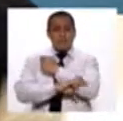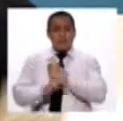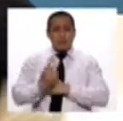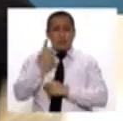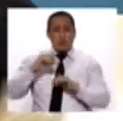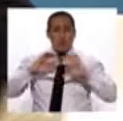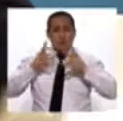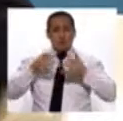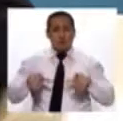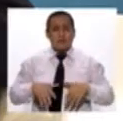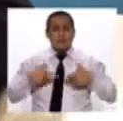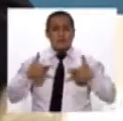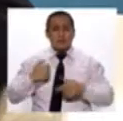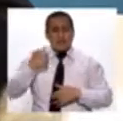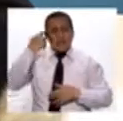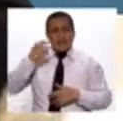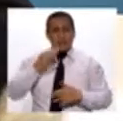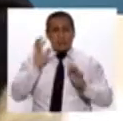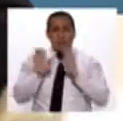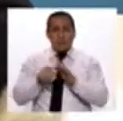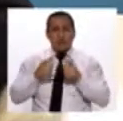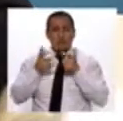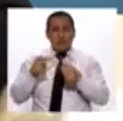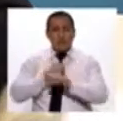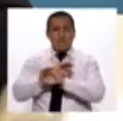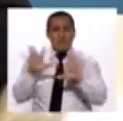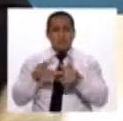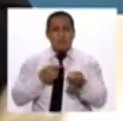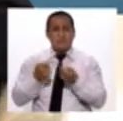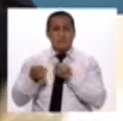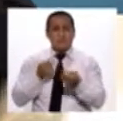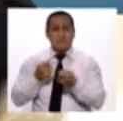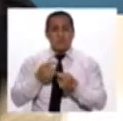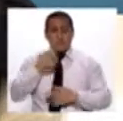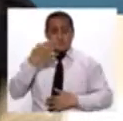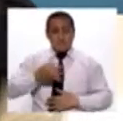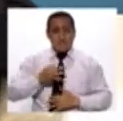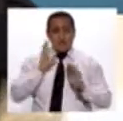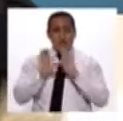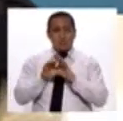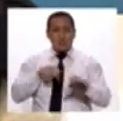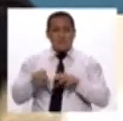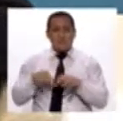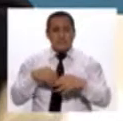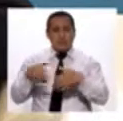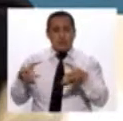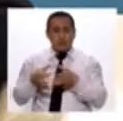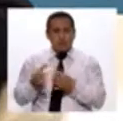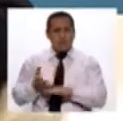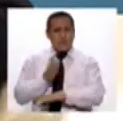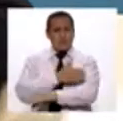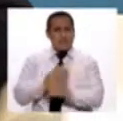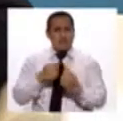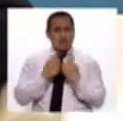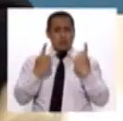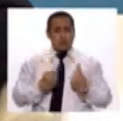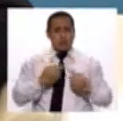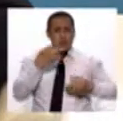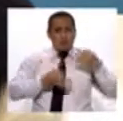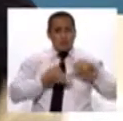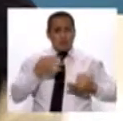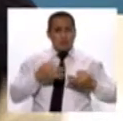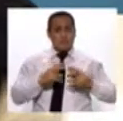país del mundo que creó el concepto del control difuso administrativo. Si bien es cierto, la creación de Marbury versus Madison fue un tema